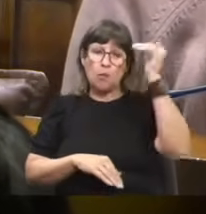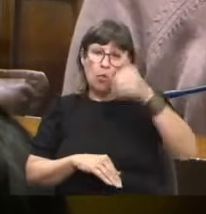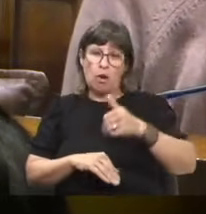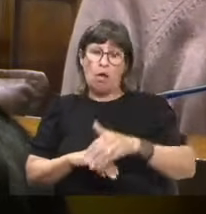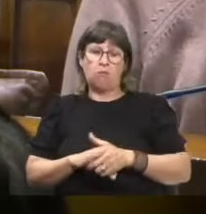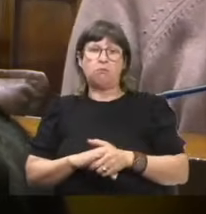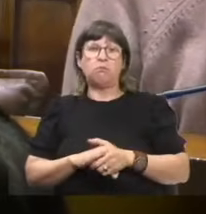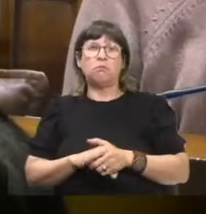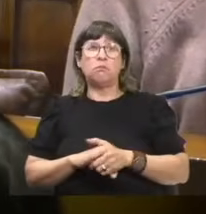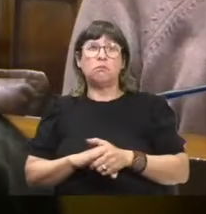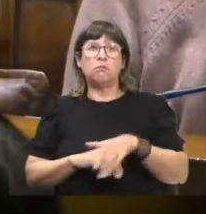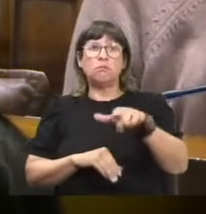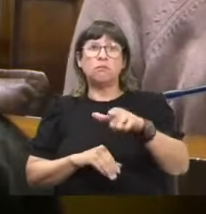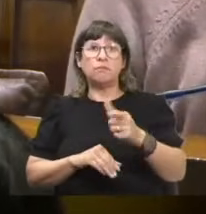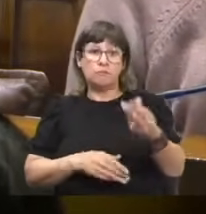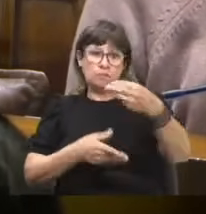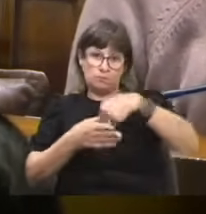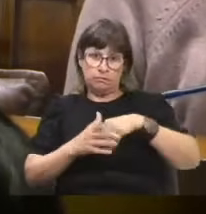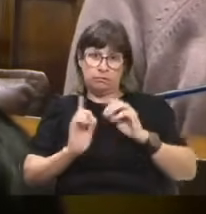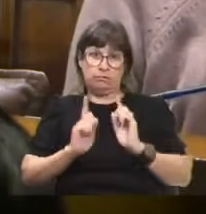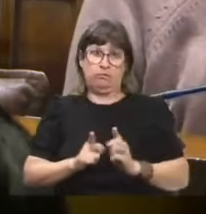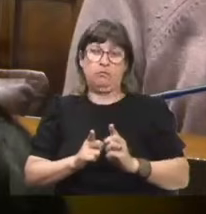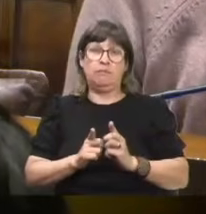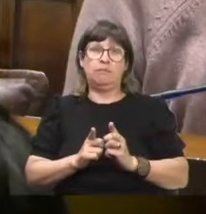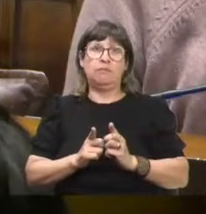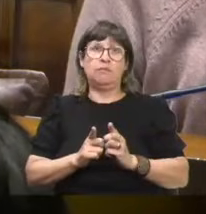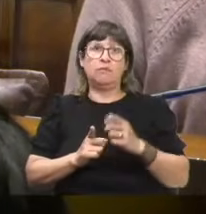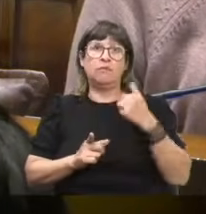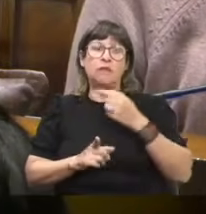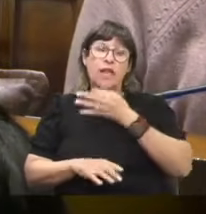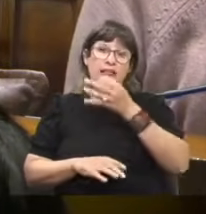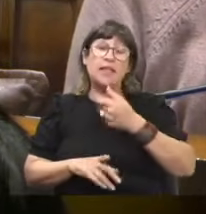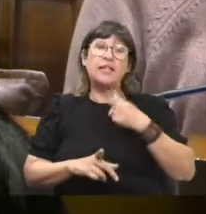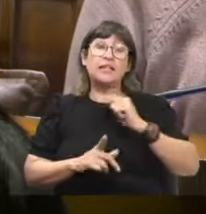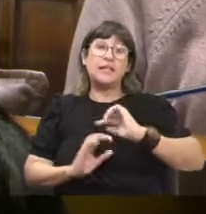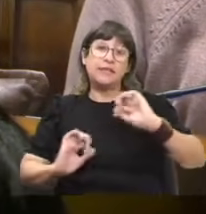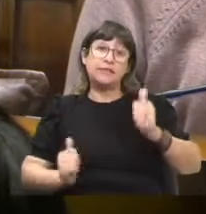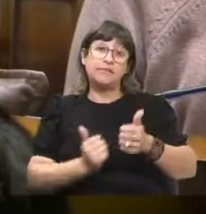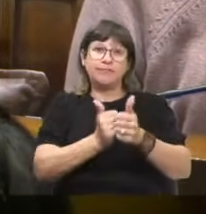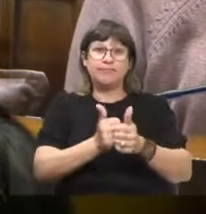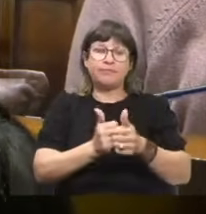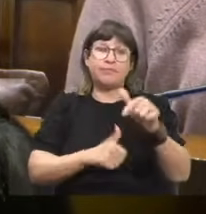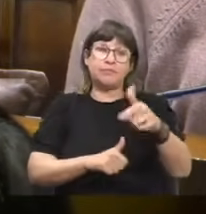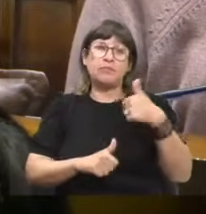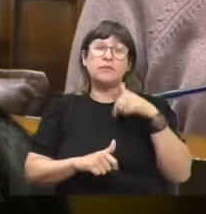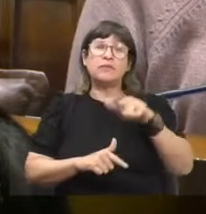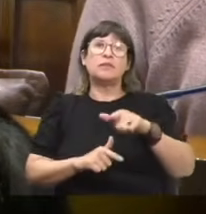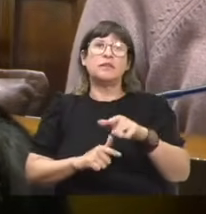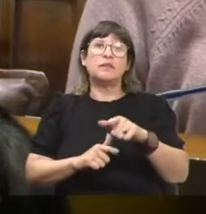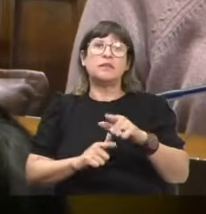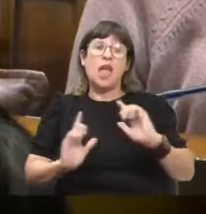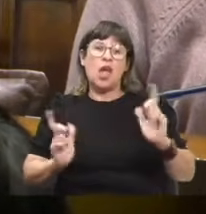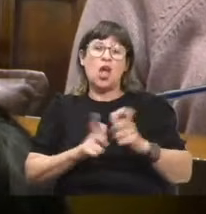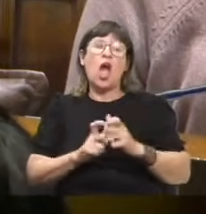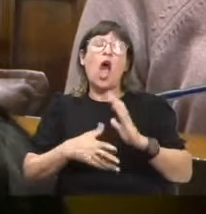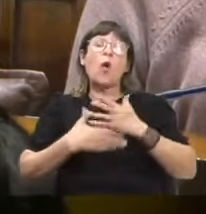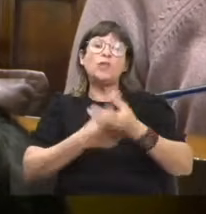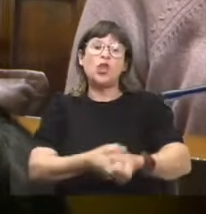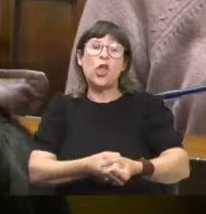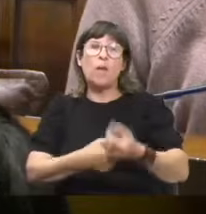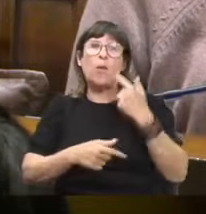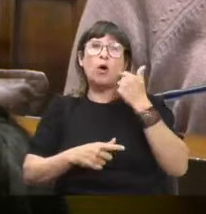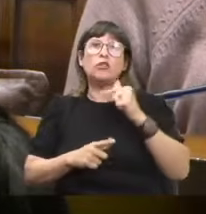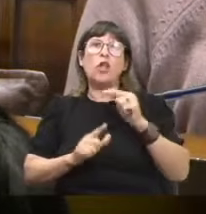República, incluida la mención al complemento asistencial a través de la Comisión de Apoyo de